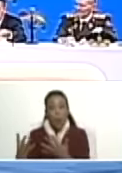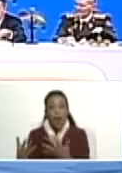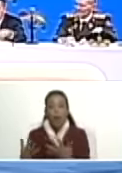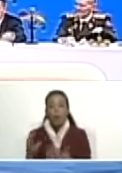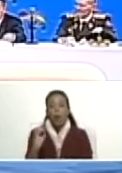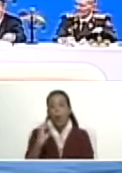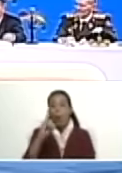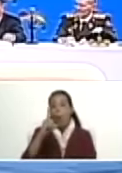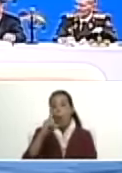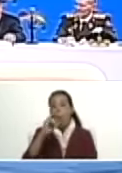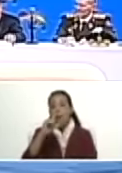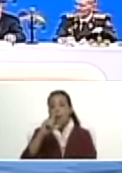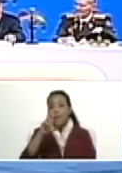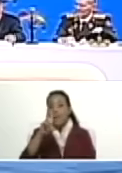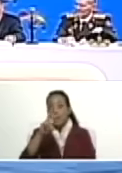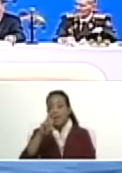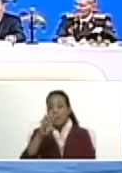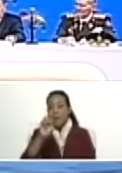Oliver Jackman.